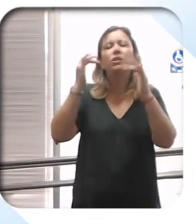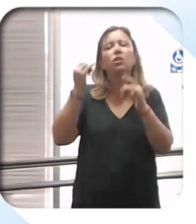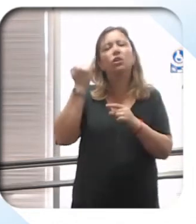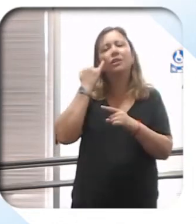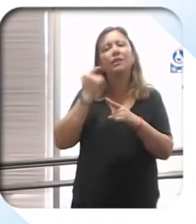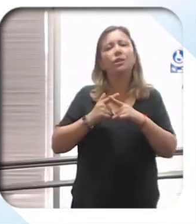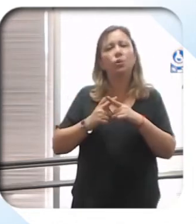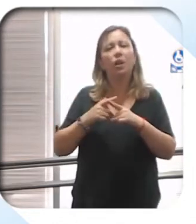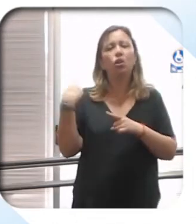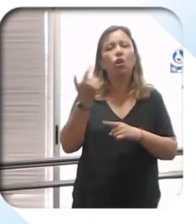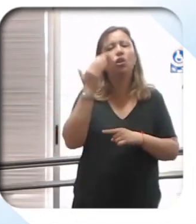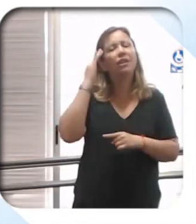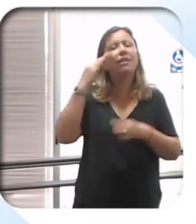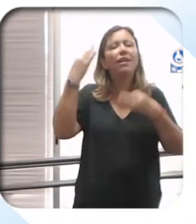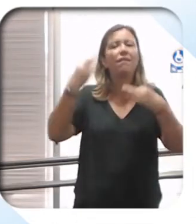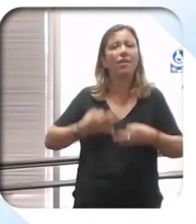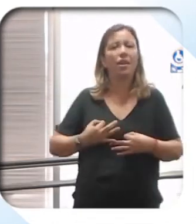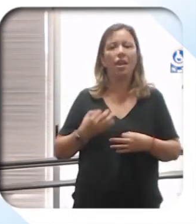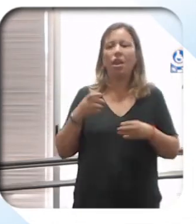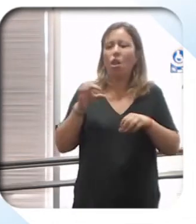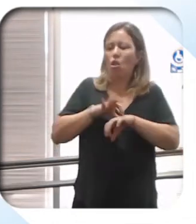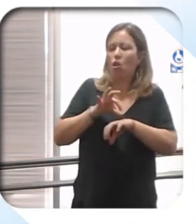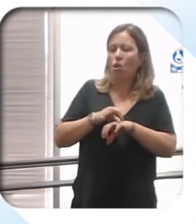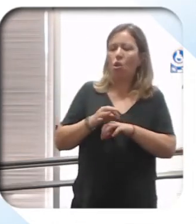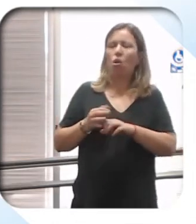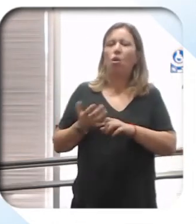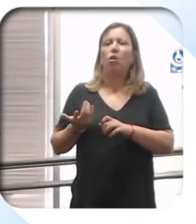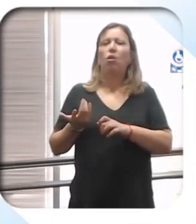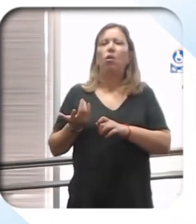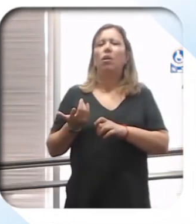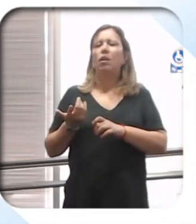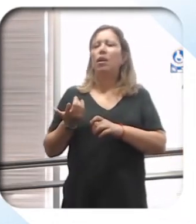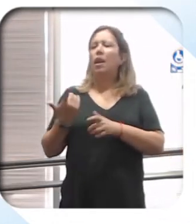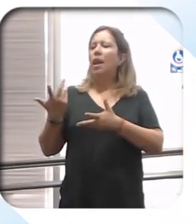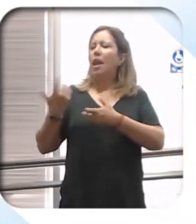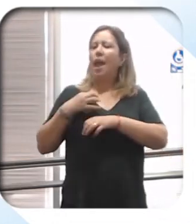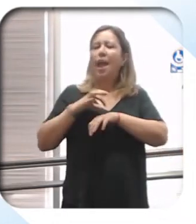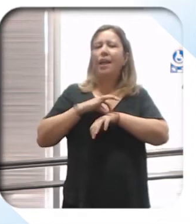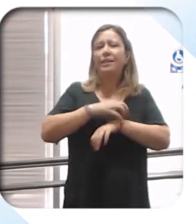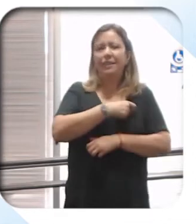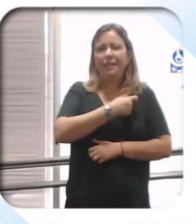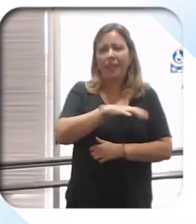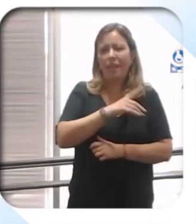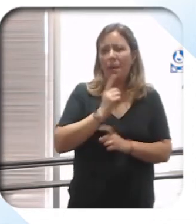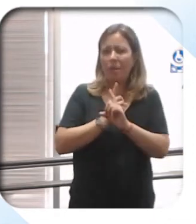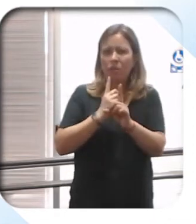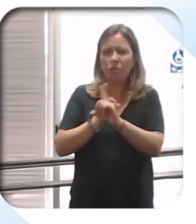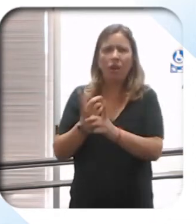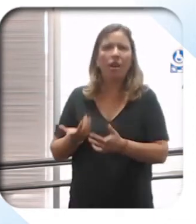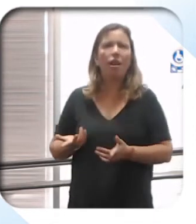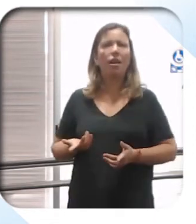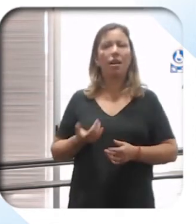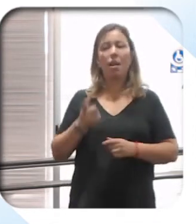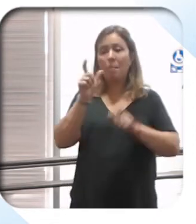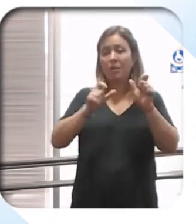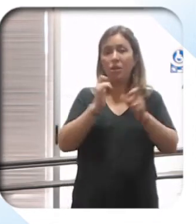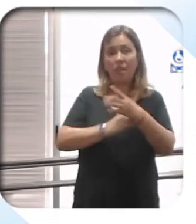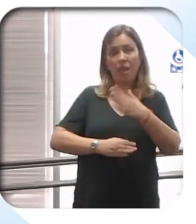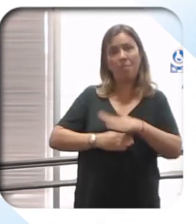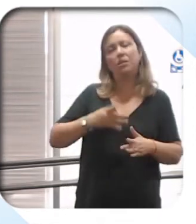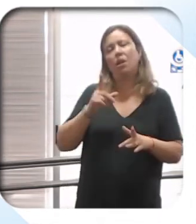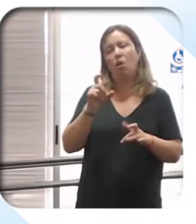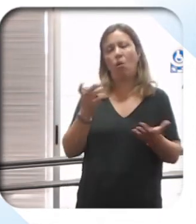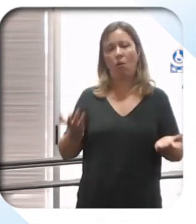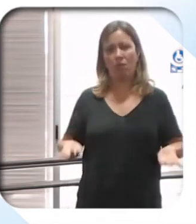herramientas, ¿sí? Médicos, equipo médico, asistentes personales y obviamente las personas con discapacidad,